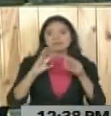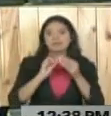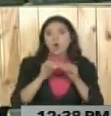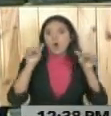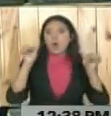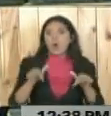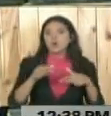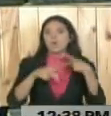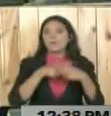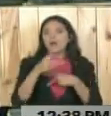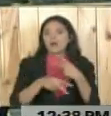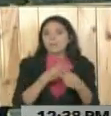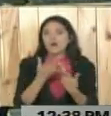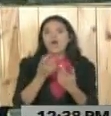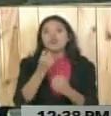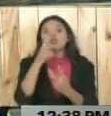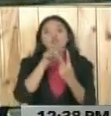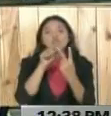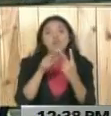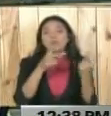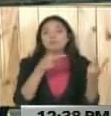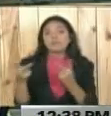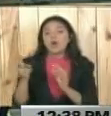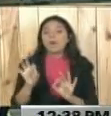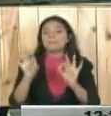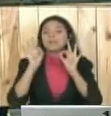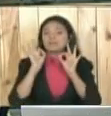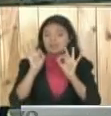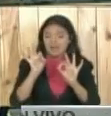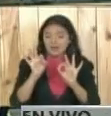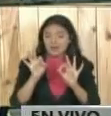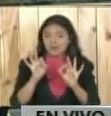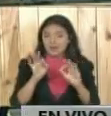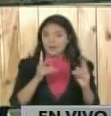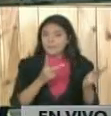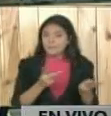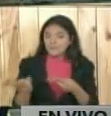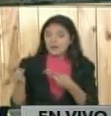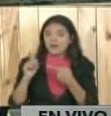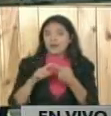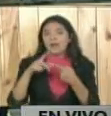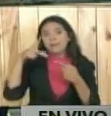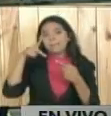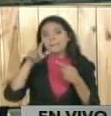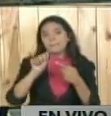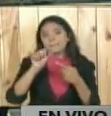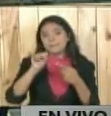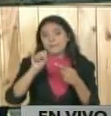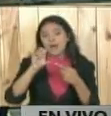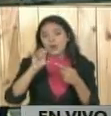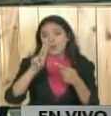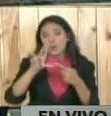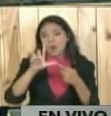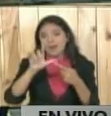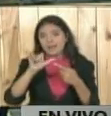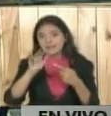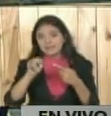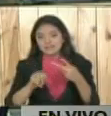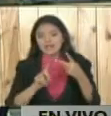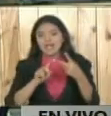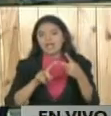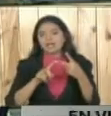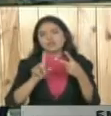hoy con dos invitados especiales. Viene Pascualina Curcio y Julio